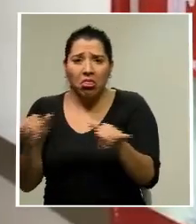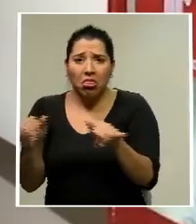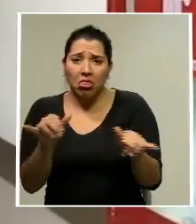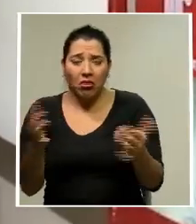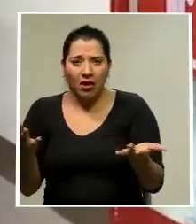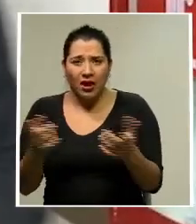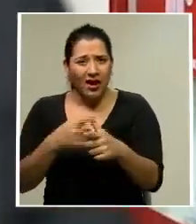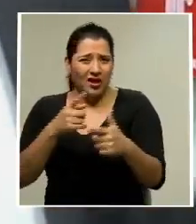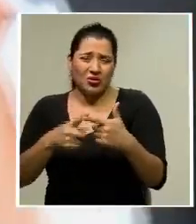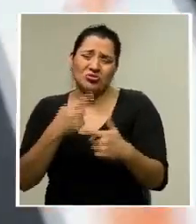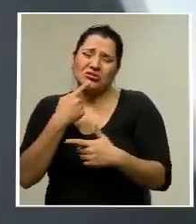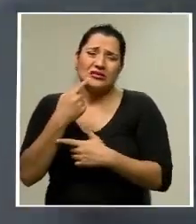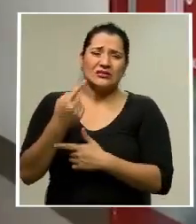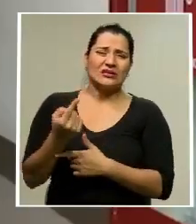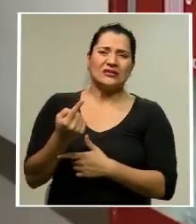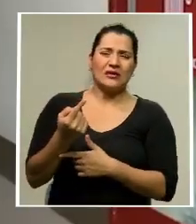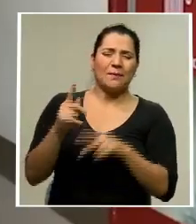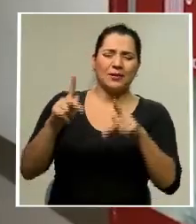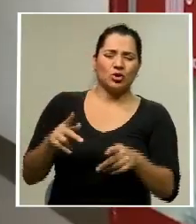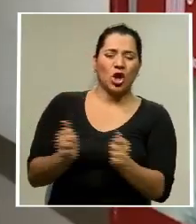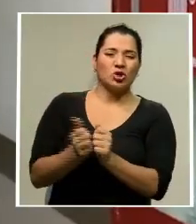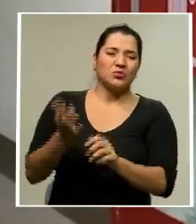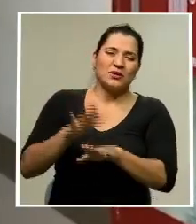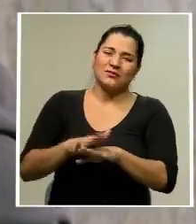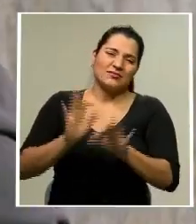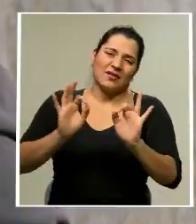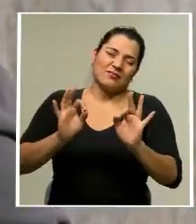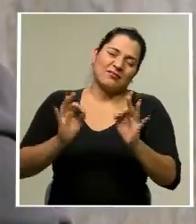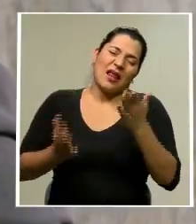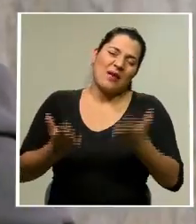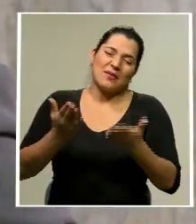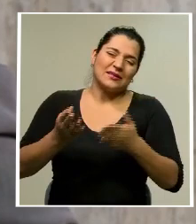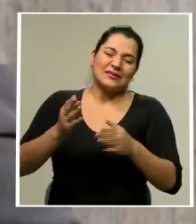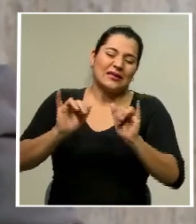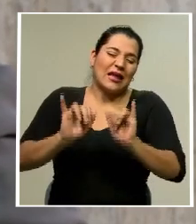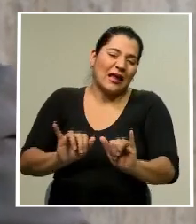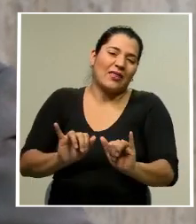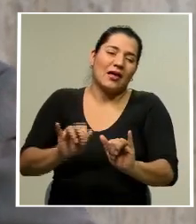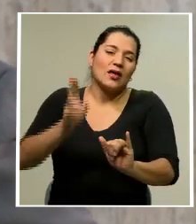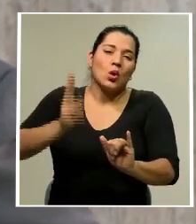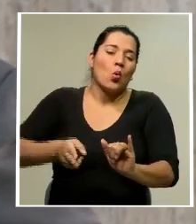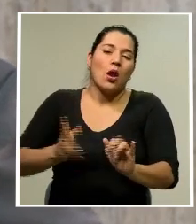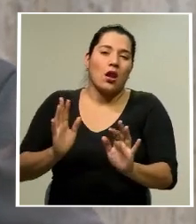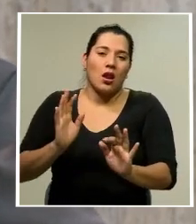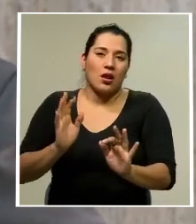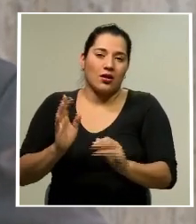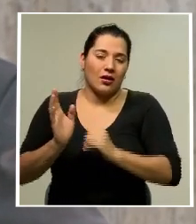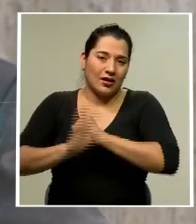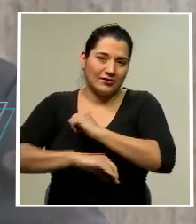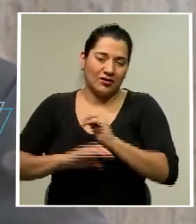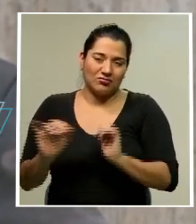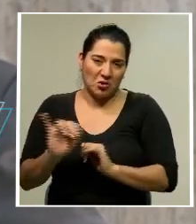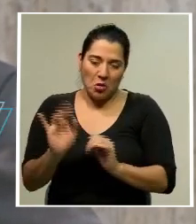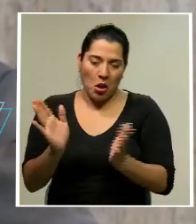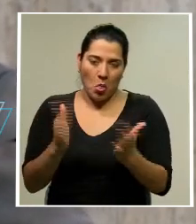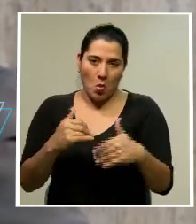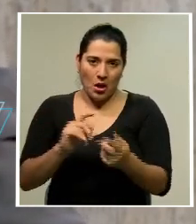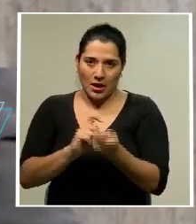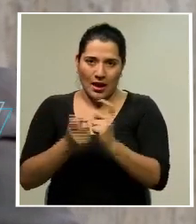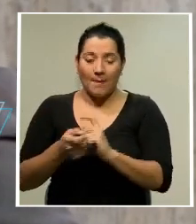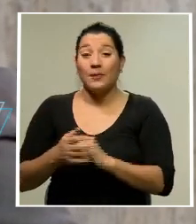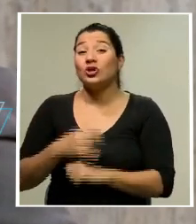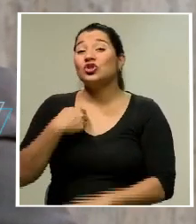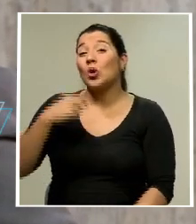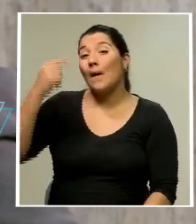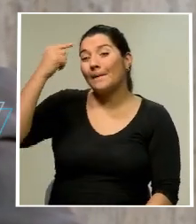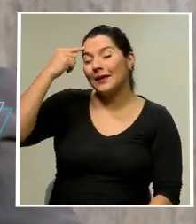posibilidad de cambios por parte del Tribunal de Apelaciones. Yo estimo que sí fue bastante liviana con respecto